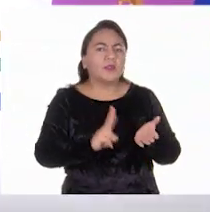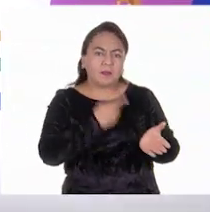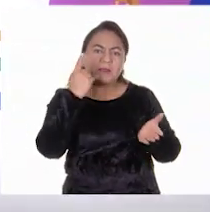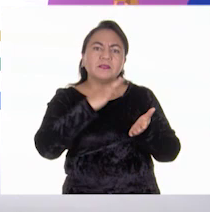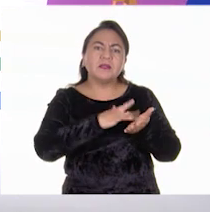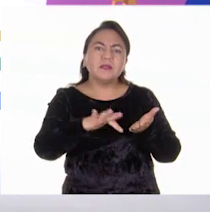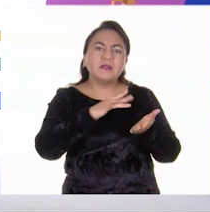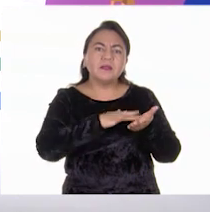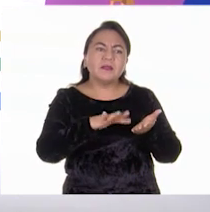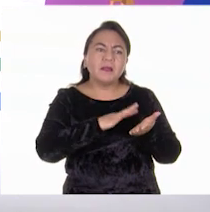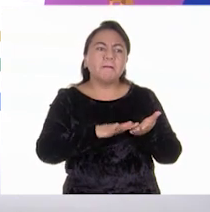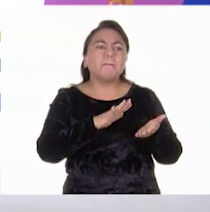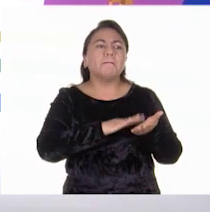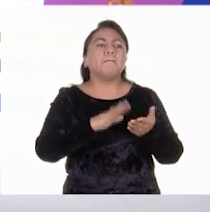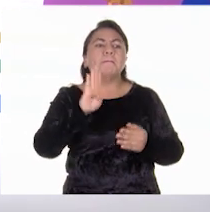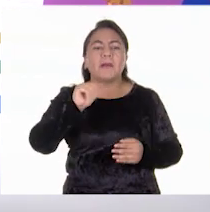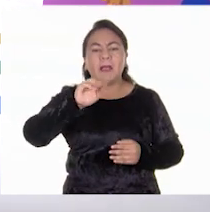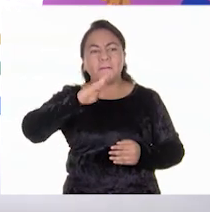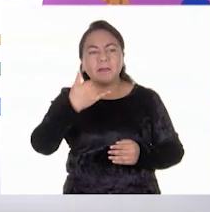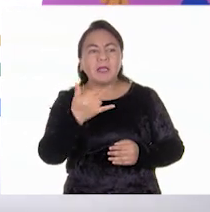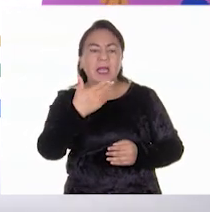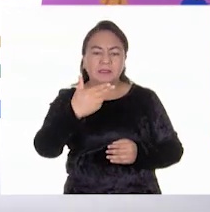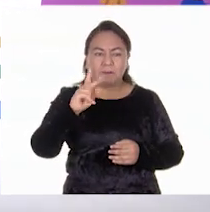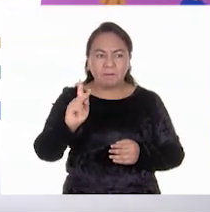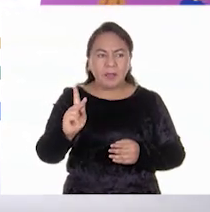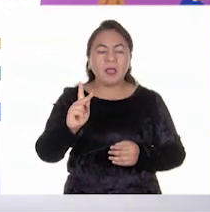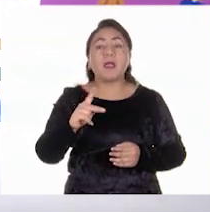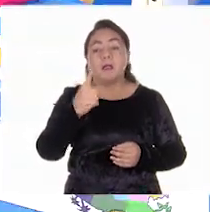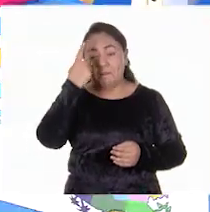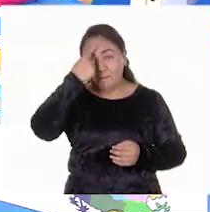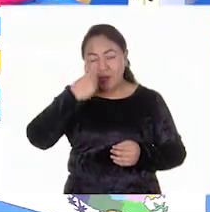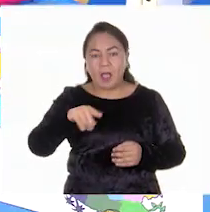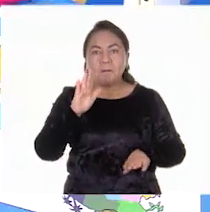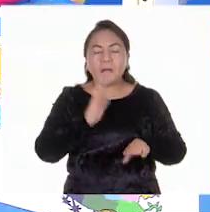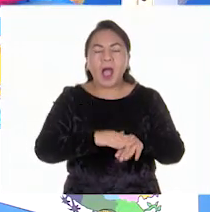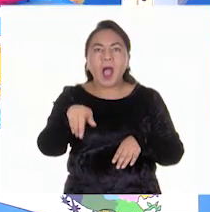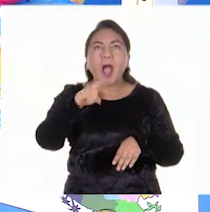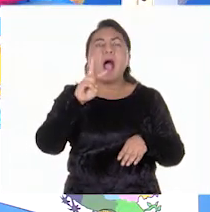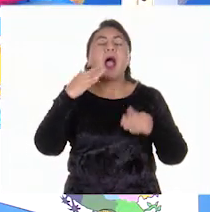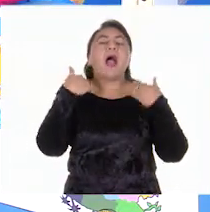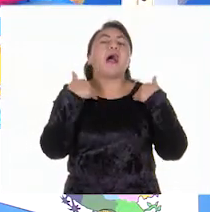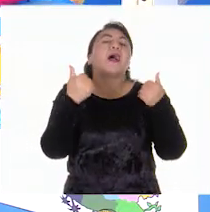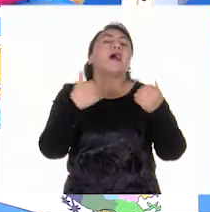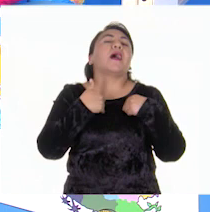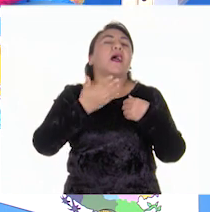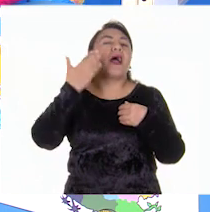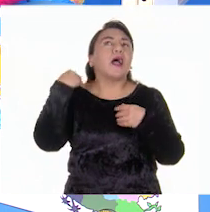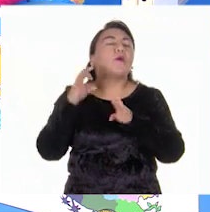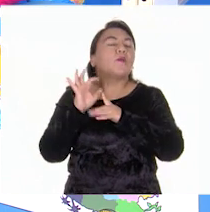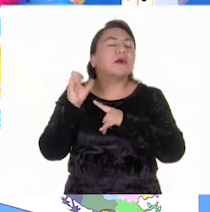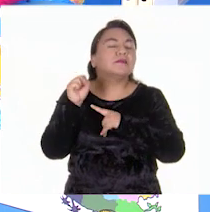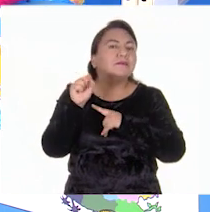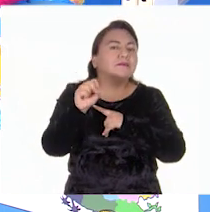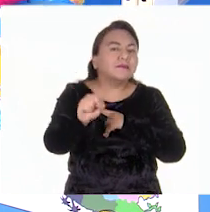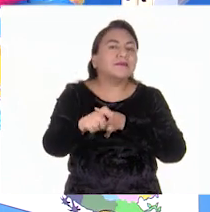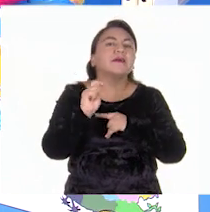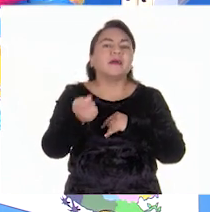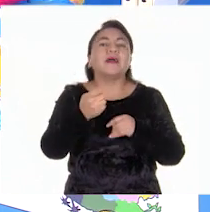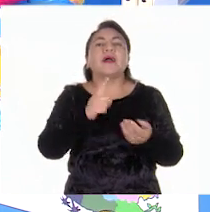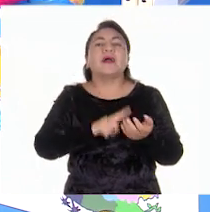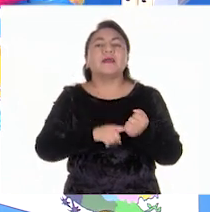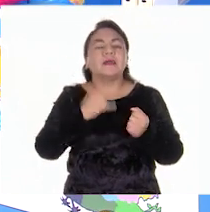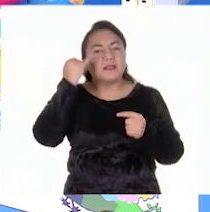el cuento Baby HP. Esto nos podría permitir tanto tenerlo un poquito más fresco como volver a identificar pues algunas de